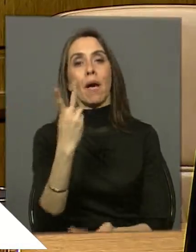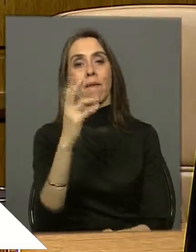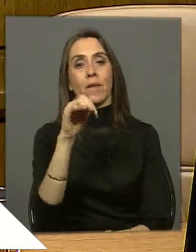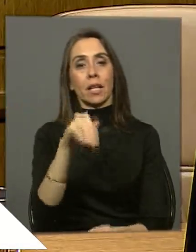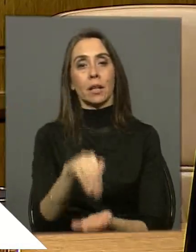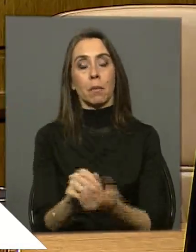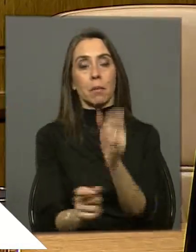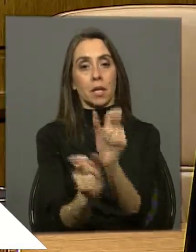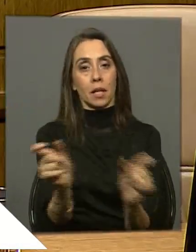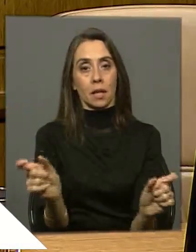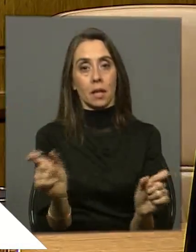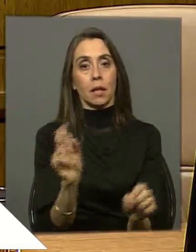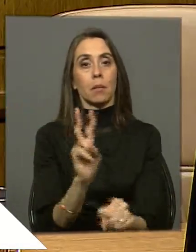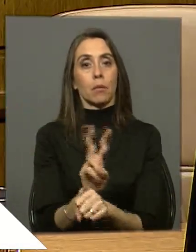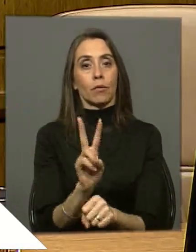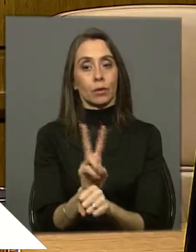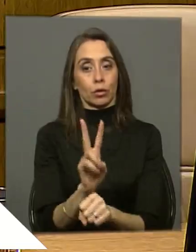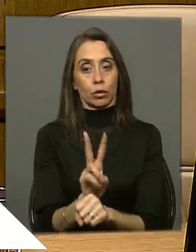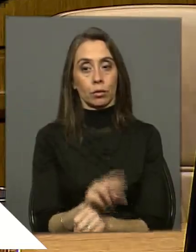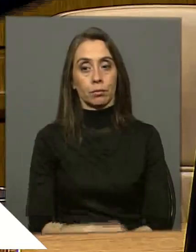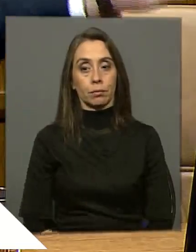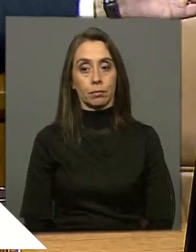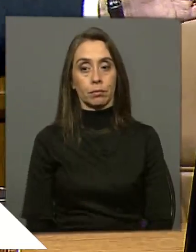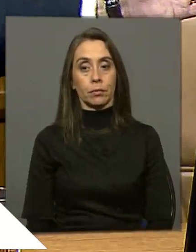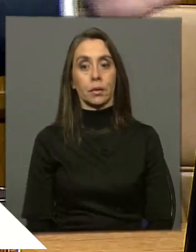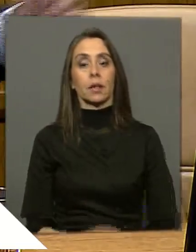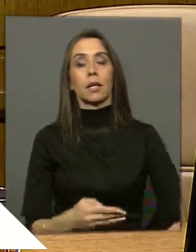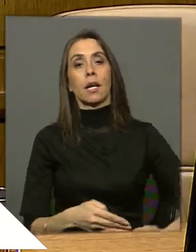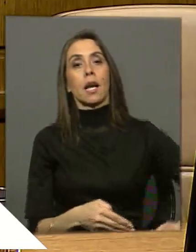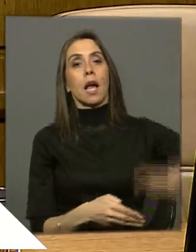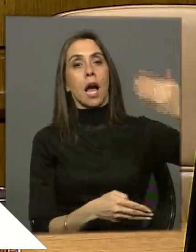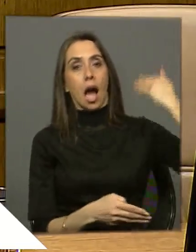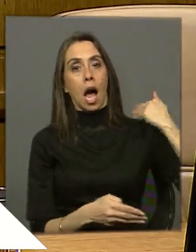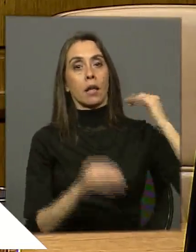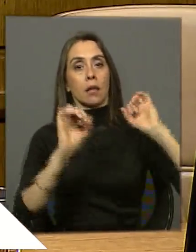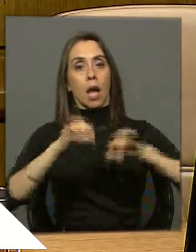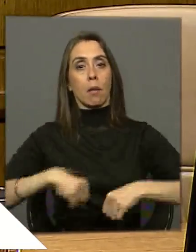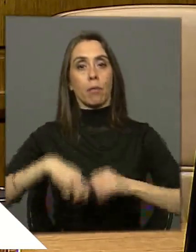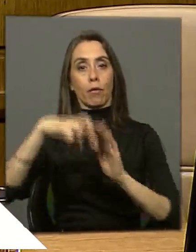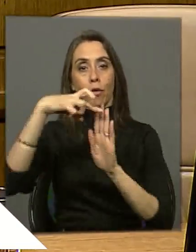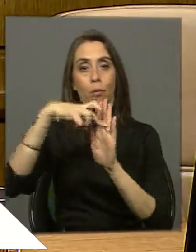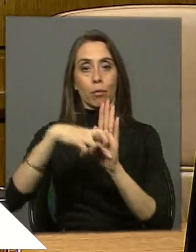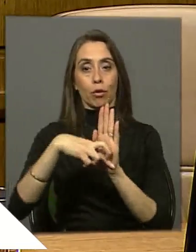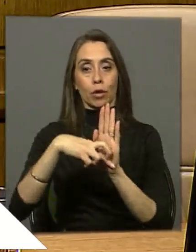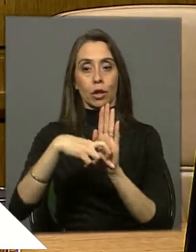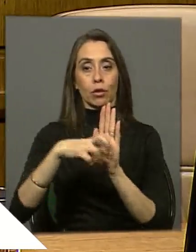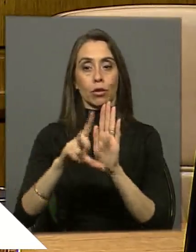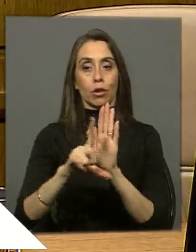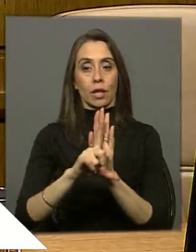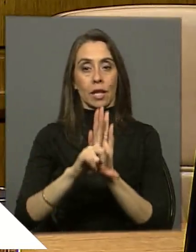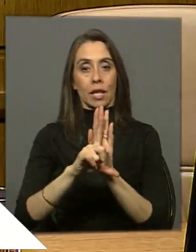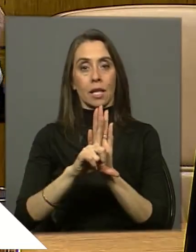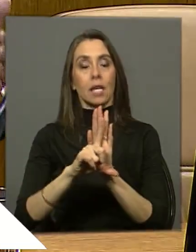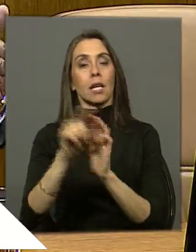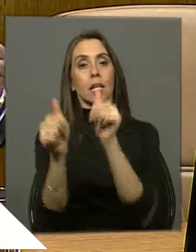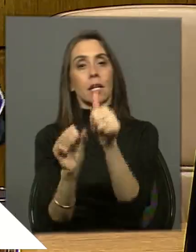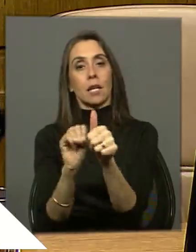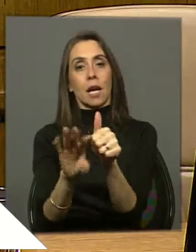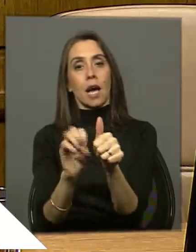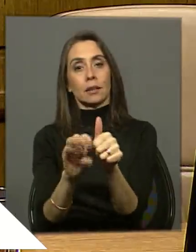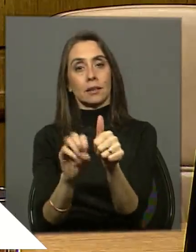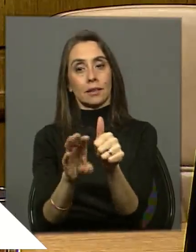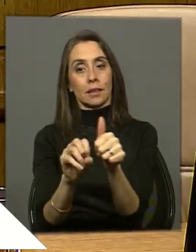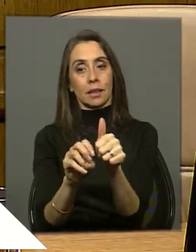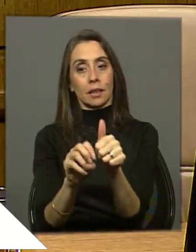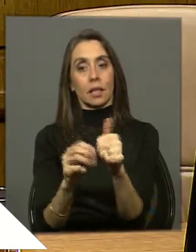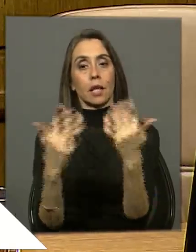.000 profesores. Y antes aprobamos un proyecto de ley para los asistentes de la educación